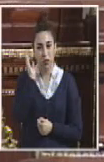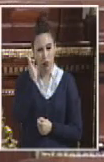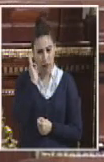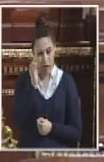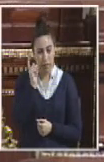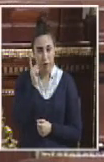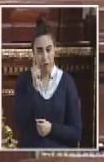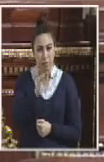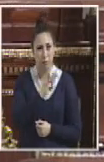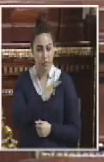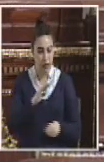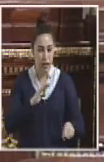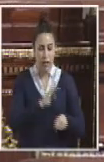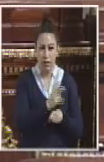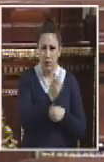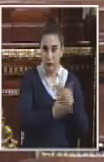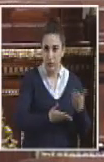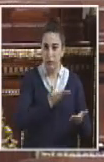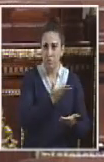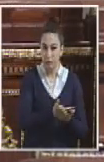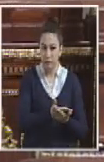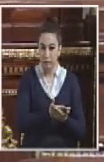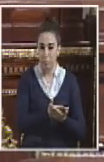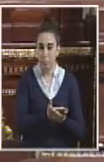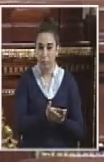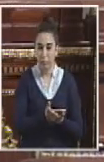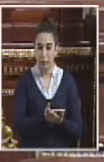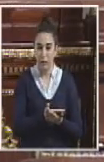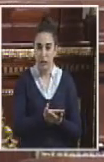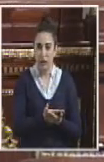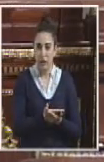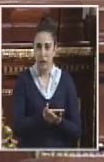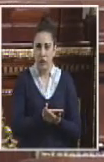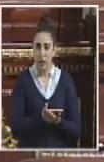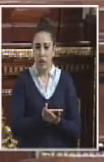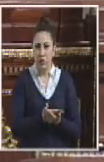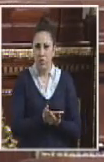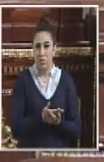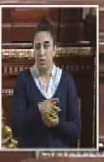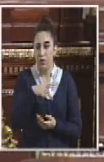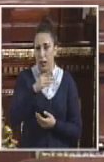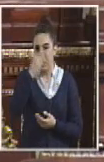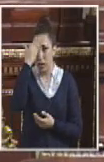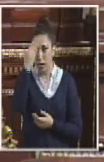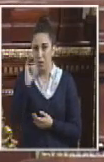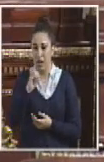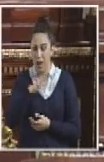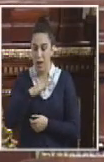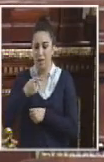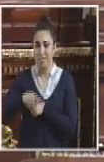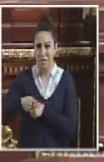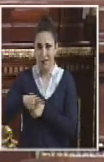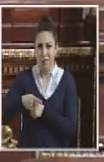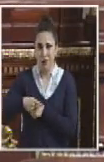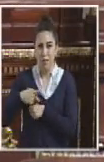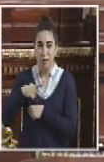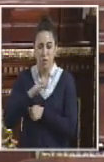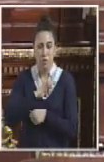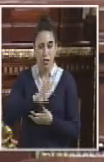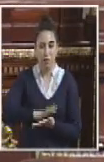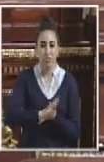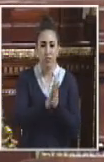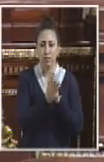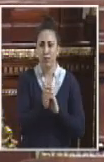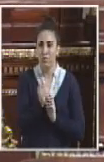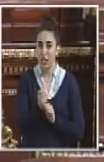pública innovadora que a través de la diversificación del riesgo podemos generar beneficios